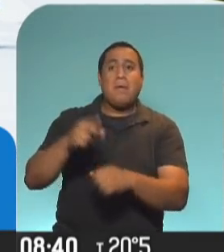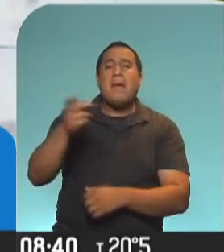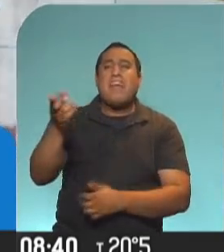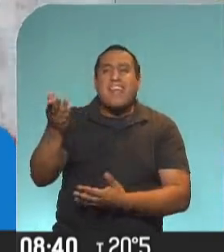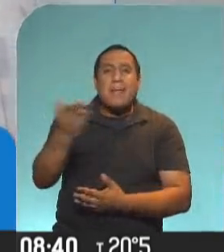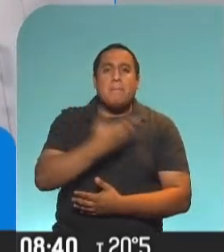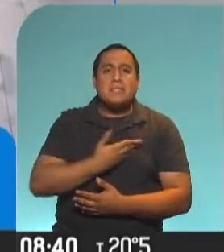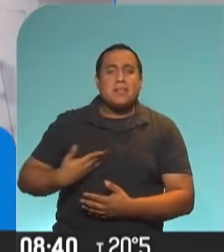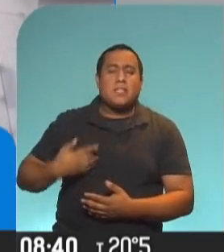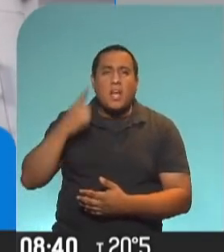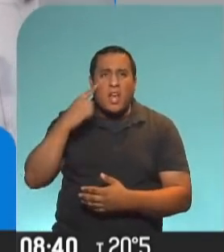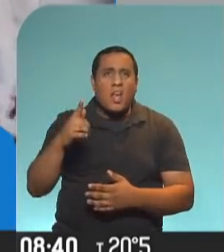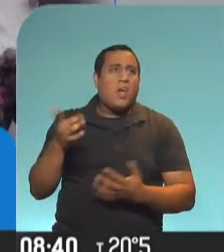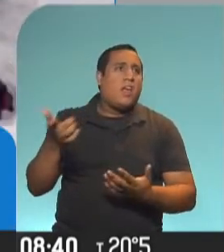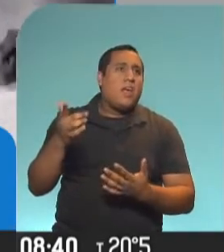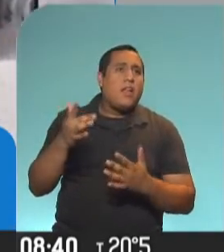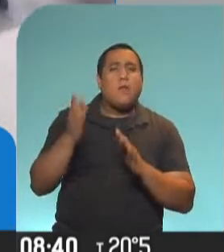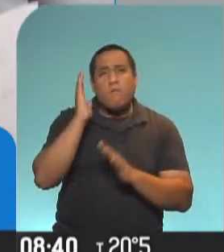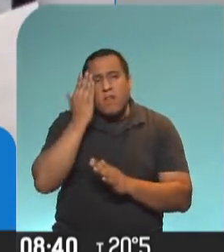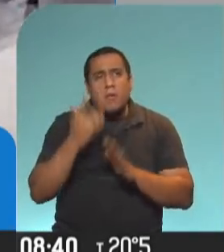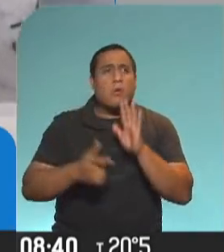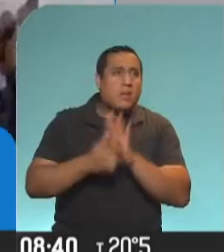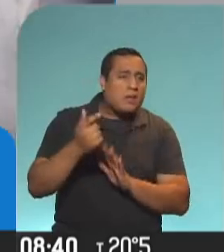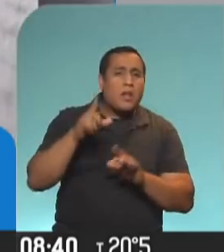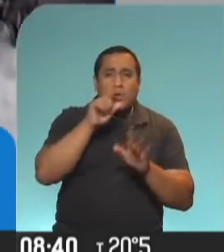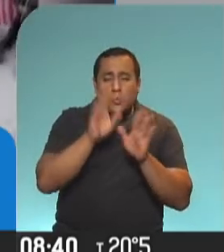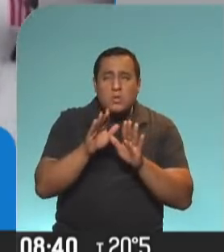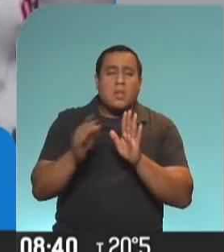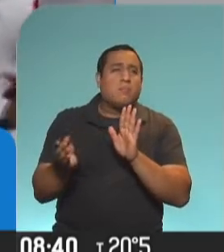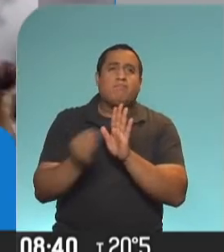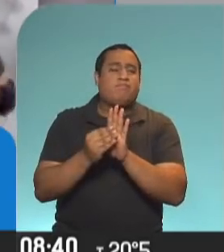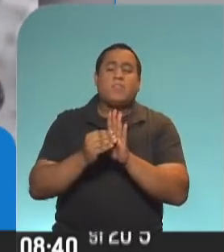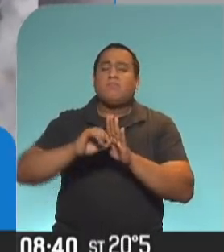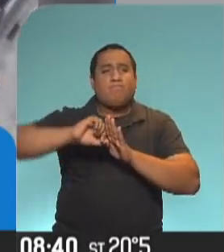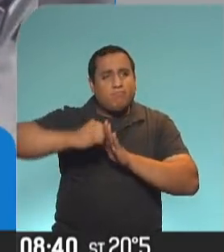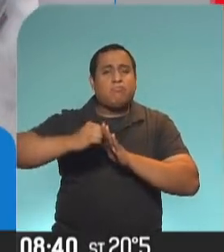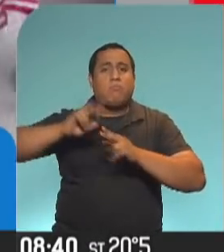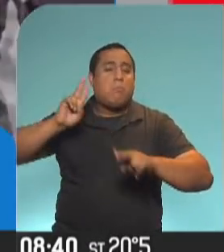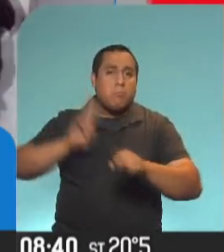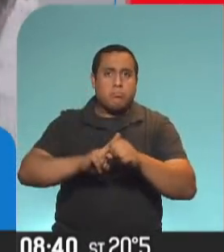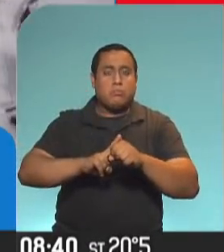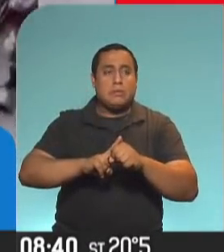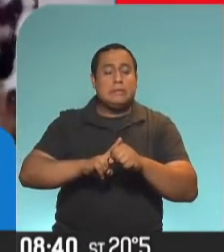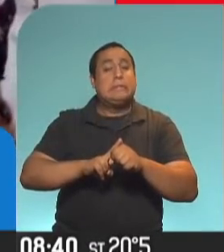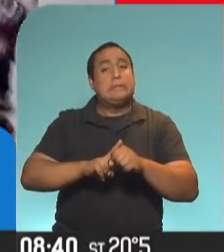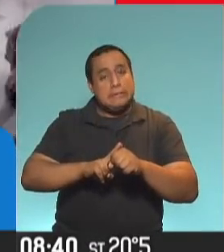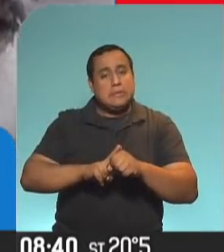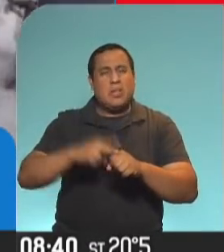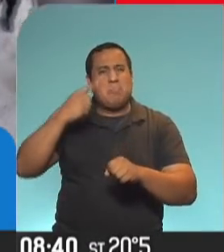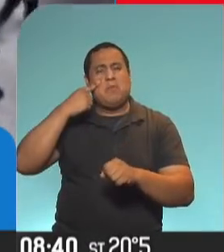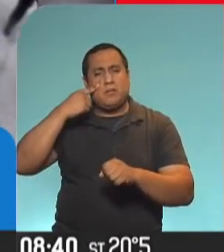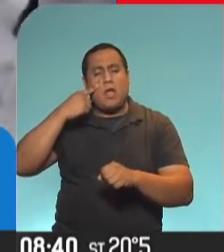nos resulte indigerible como dirigente, como persona, uh-huh, como líder, esté en manos